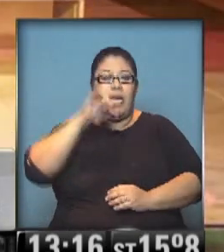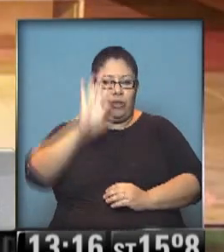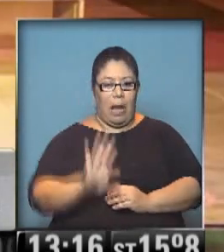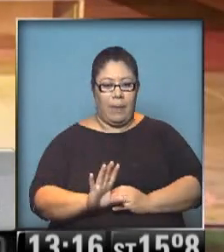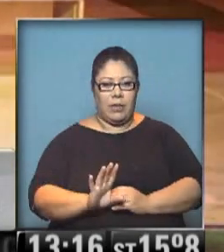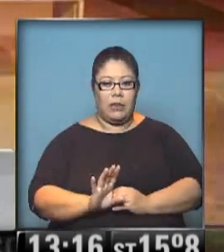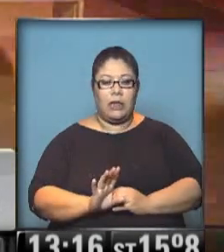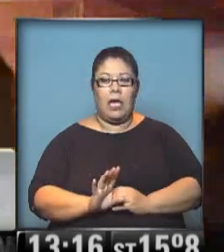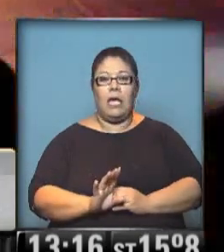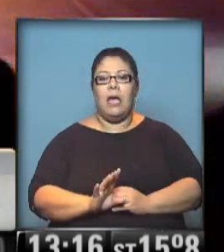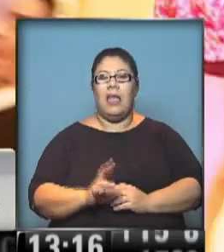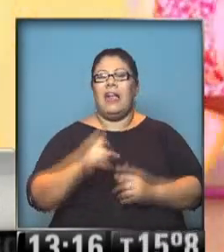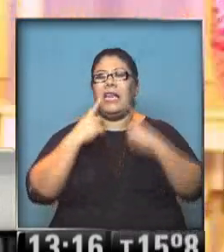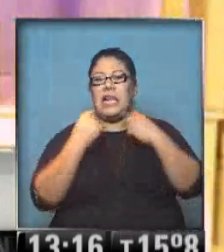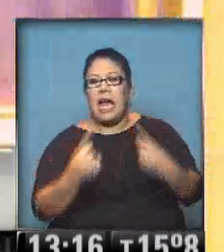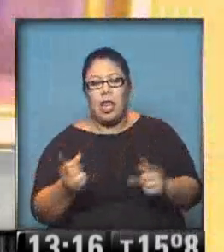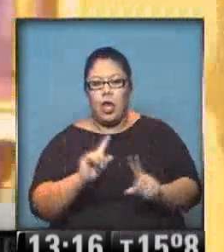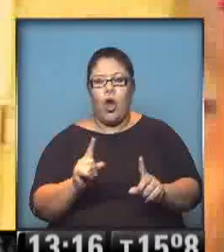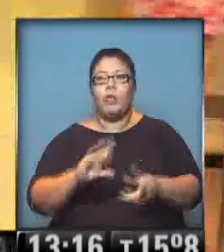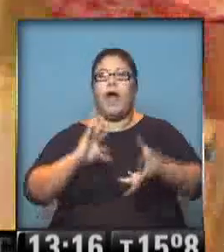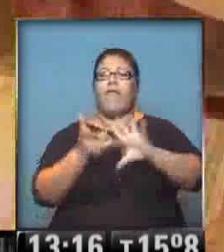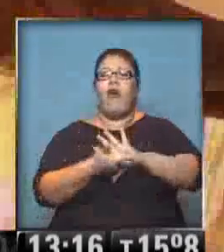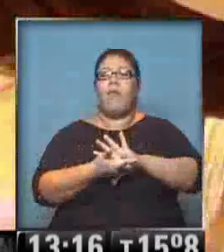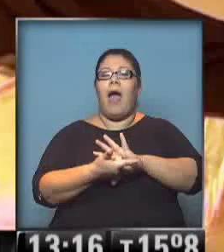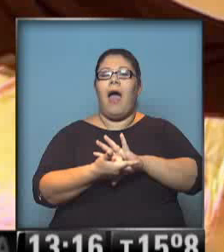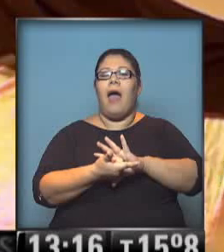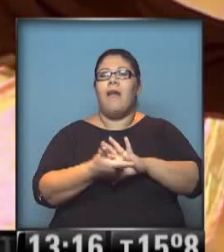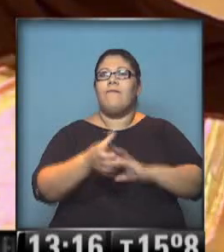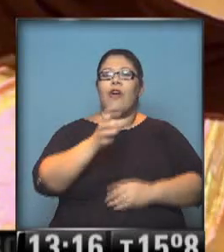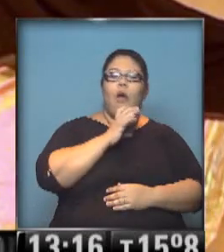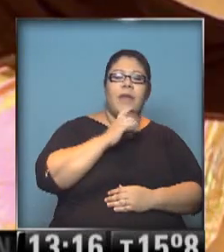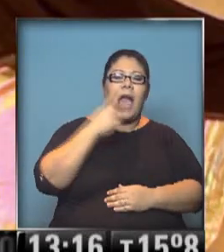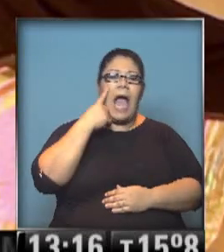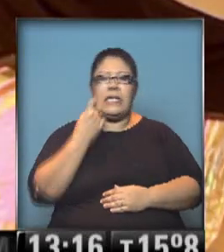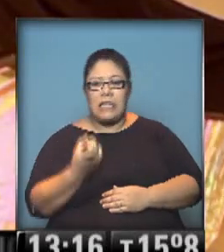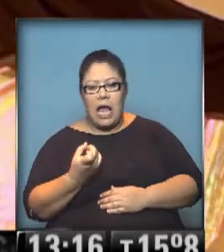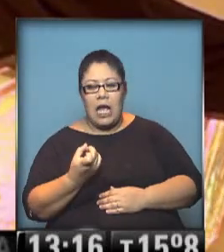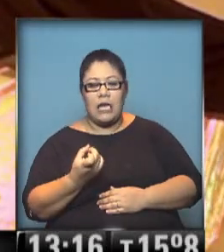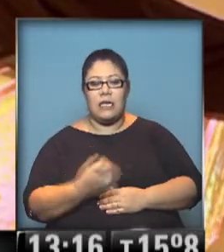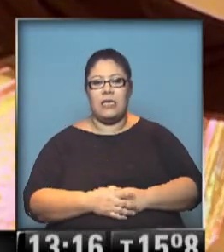una cosa moral ni crítica, es una visión del mundo trágica y cómica. Esta es la causa.